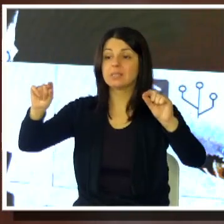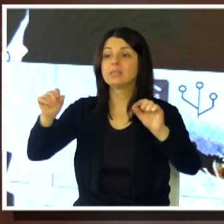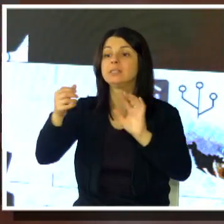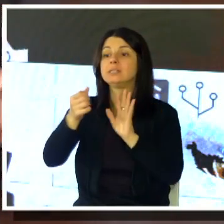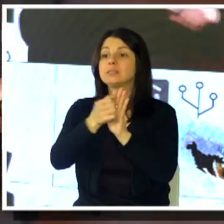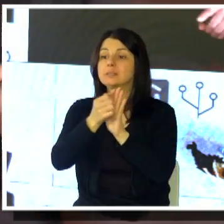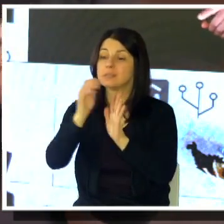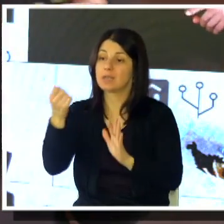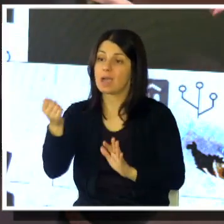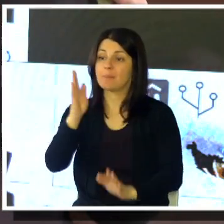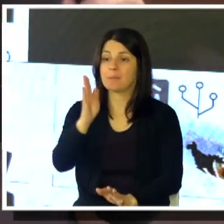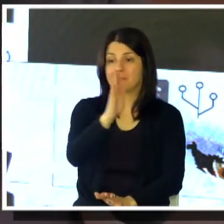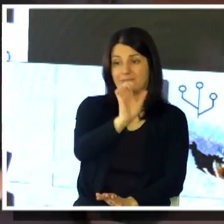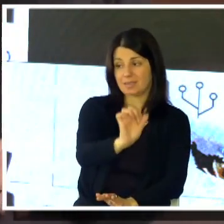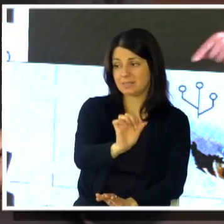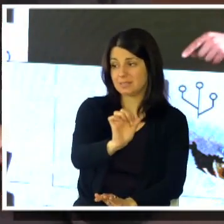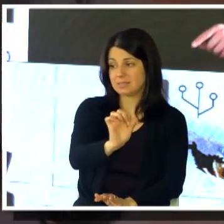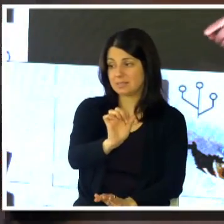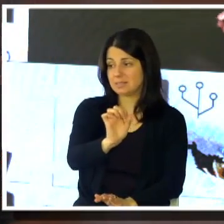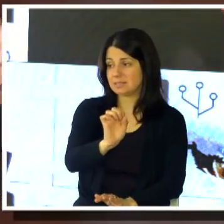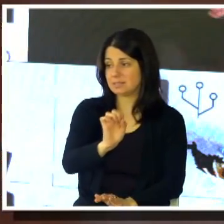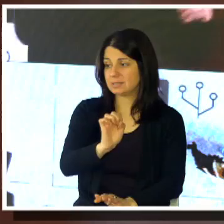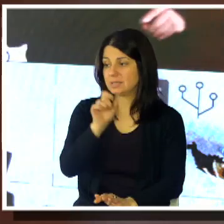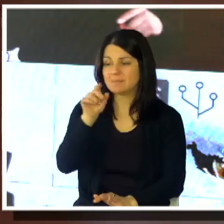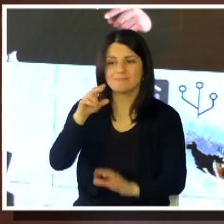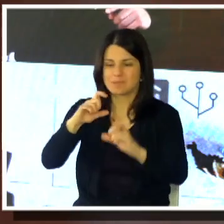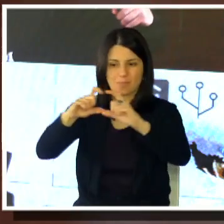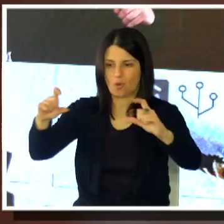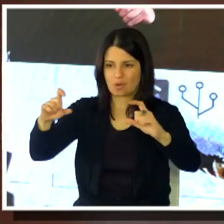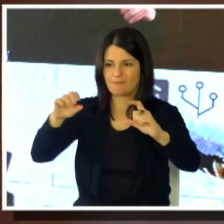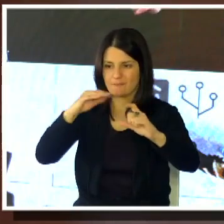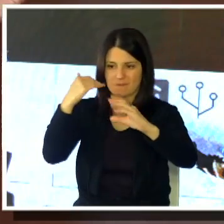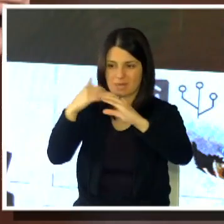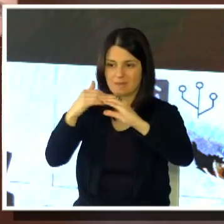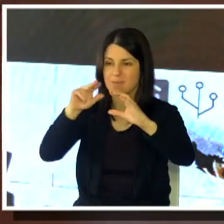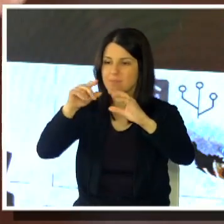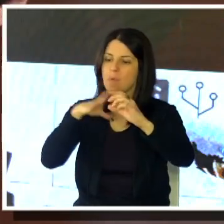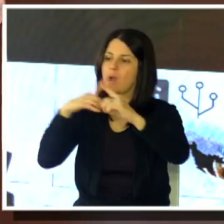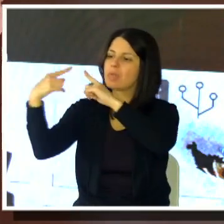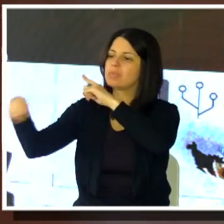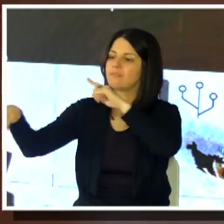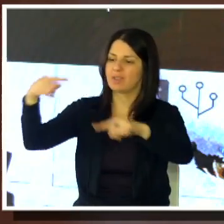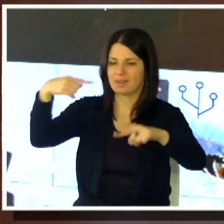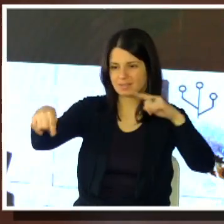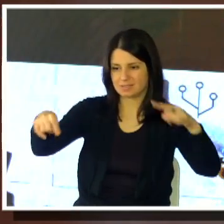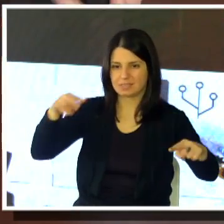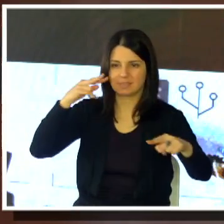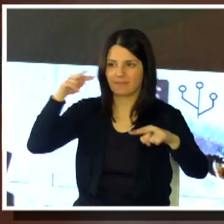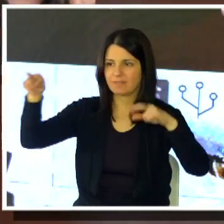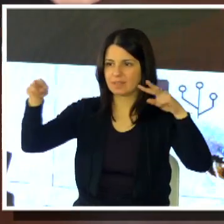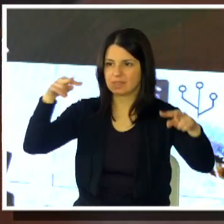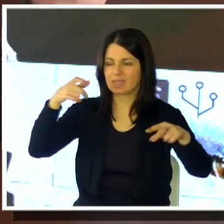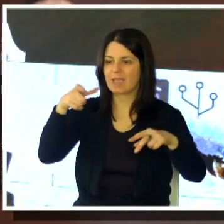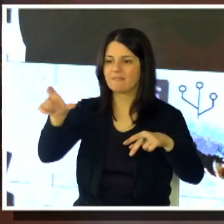las app, que en este mismo nivel están las diferentes vistas que tenemos en el video